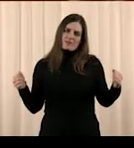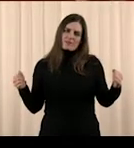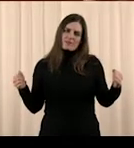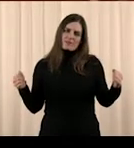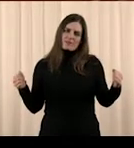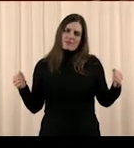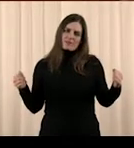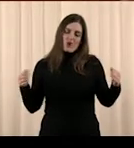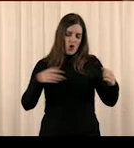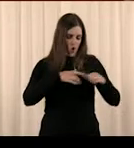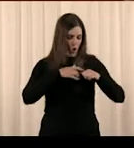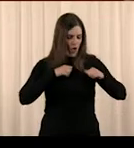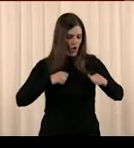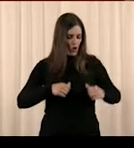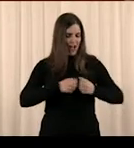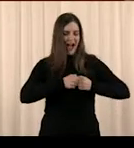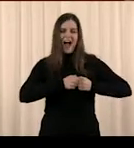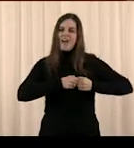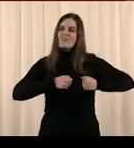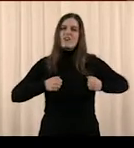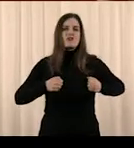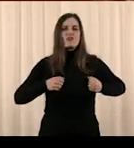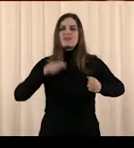y siente el cielo.